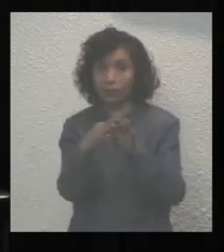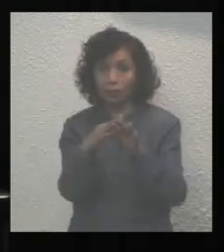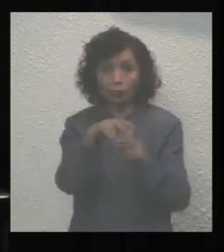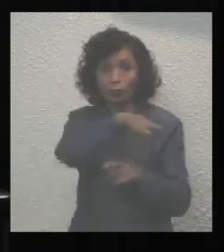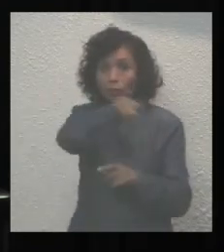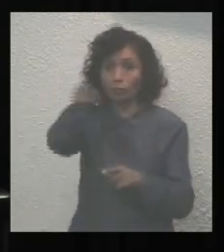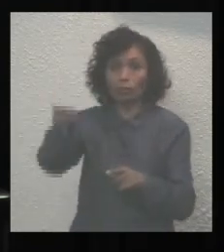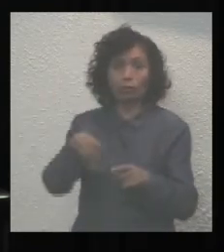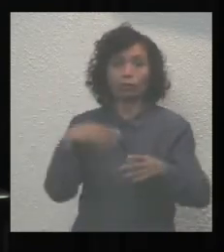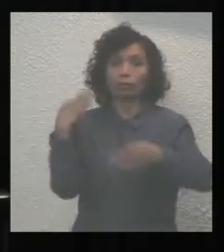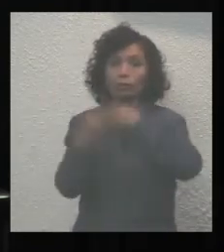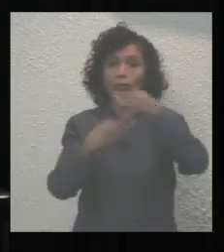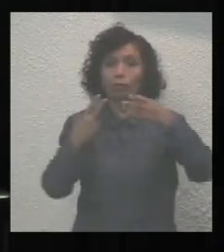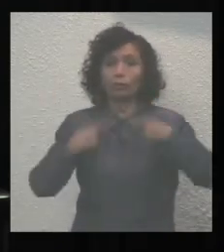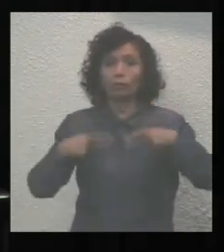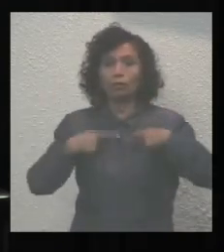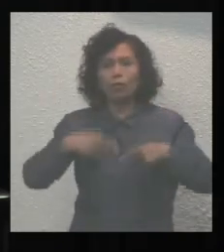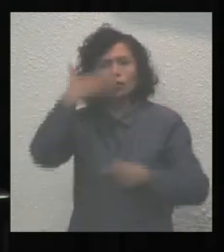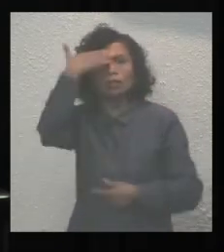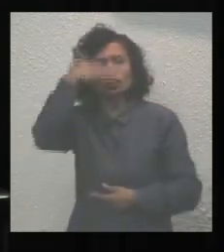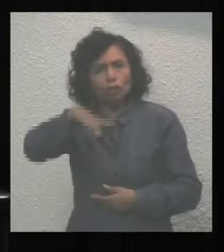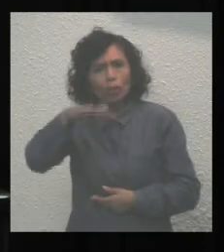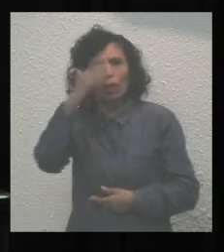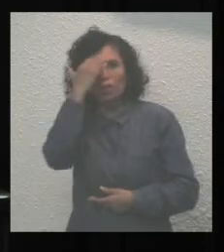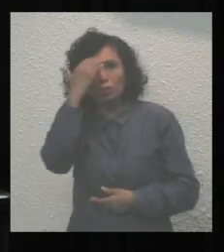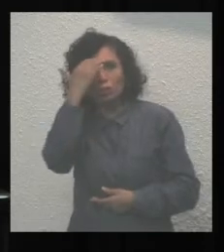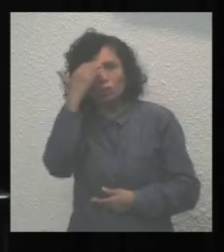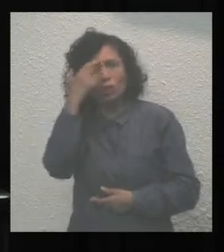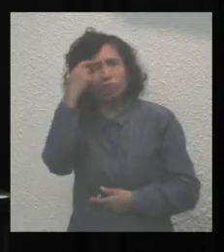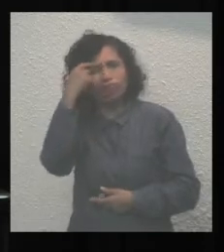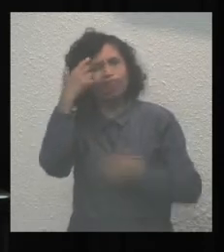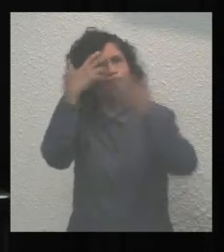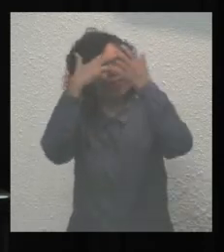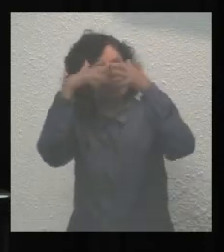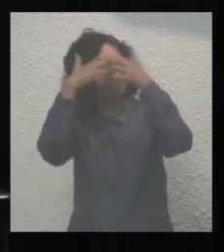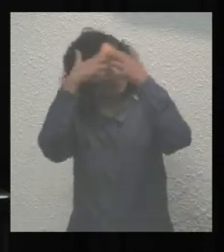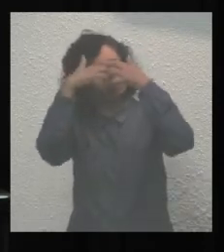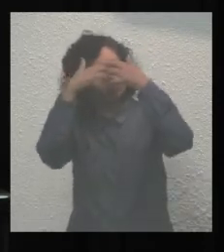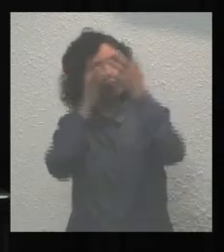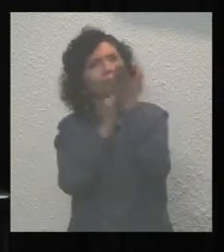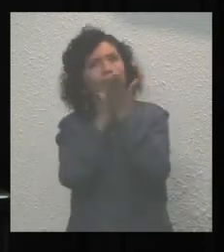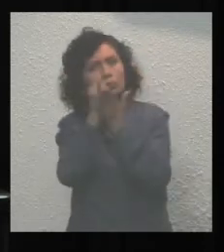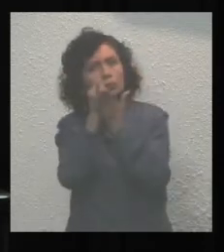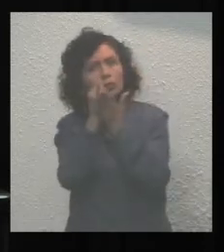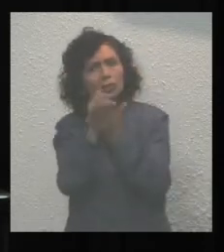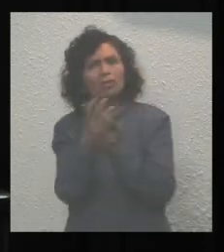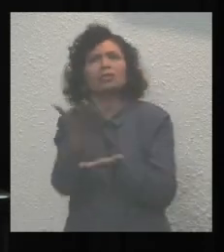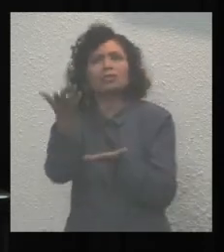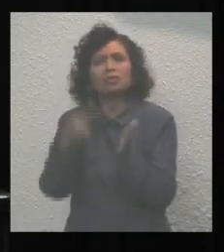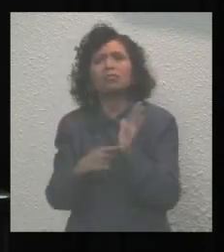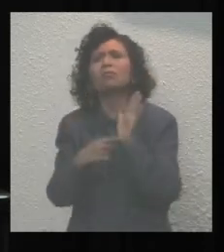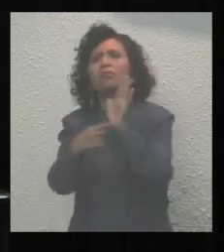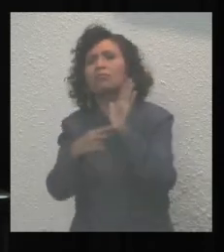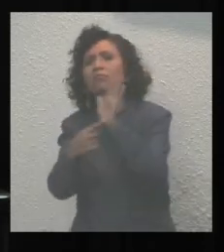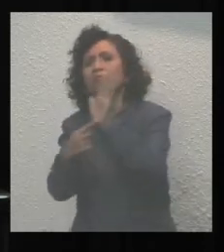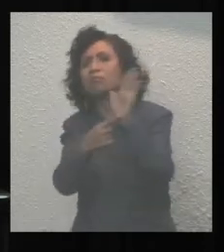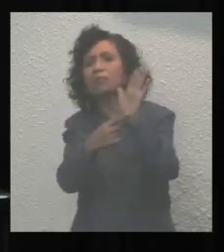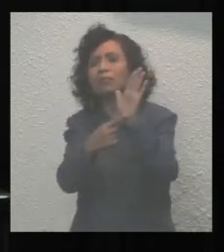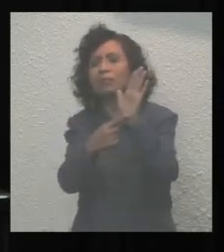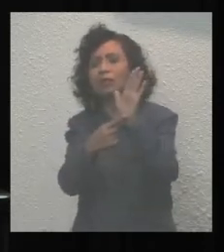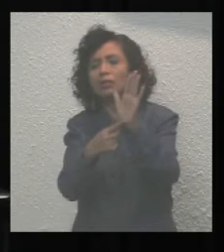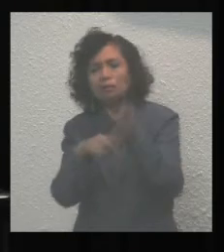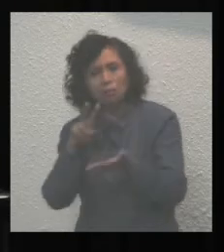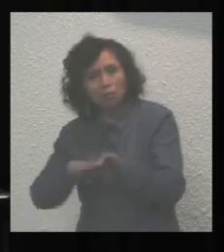de recibir información analizar decisiones exigir cuentas el desempeño de sus